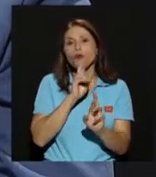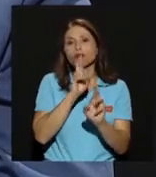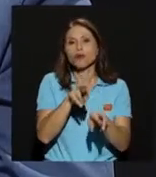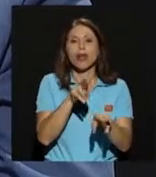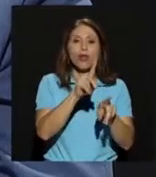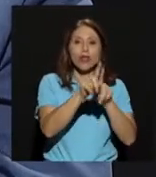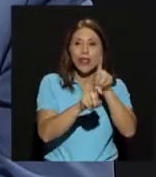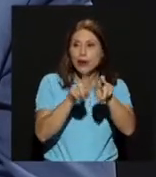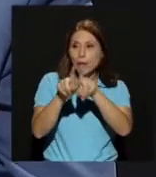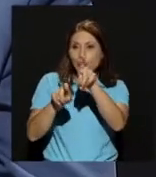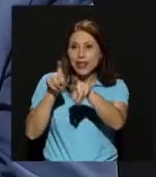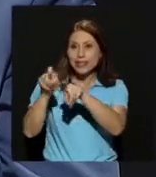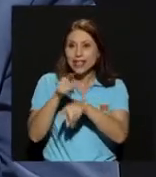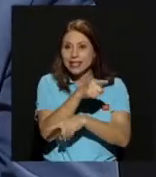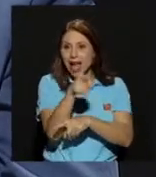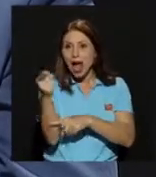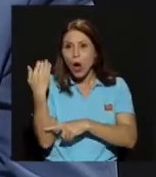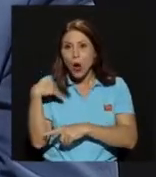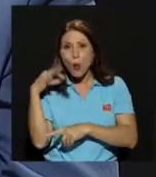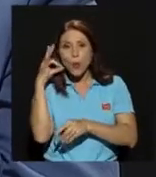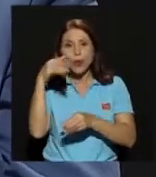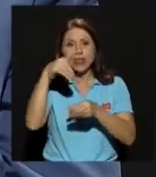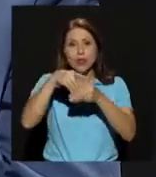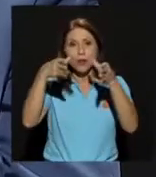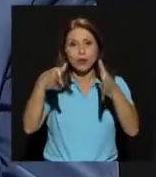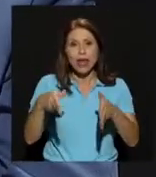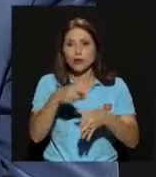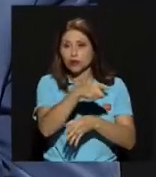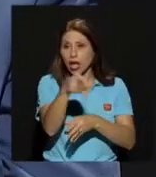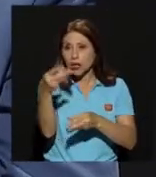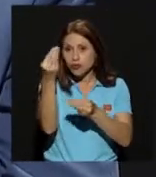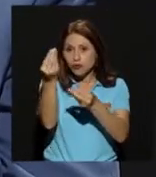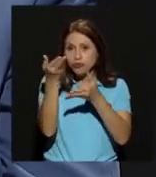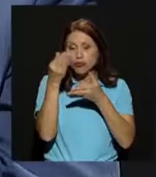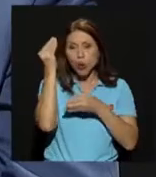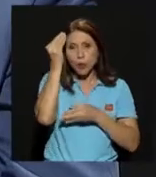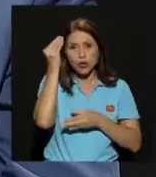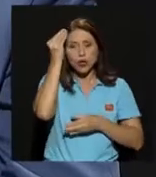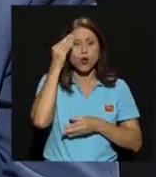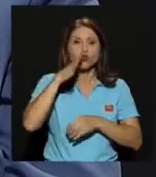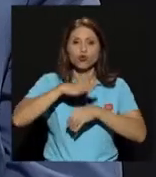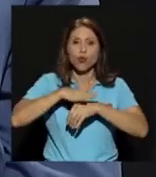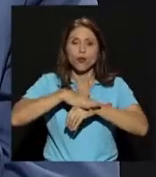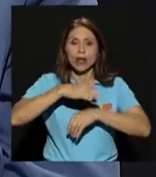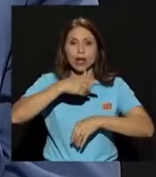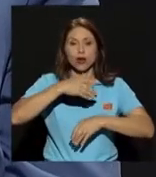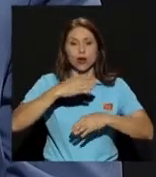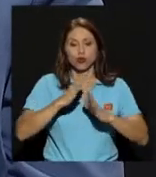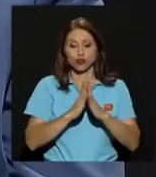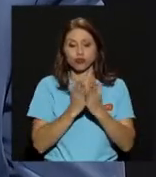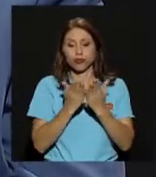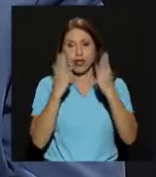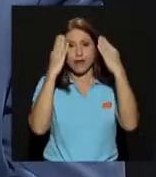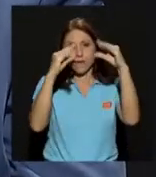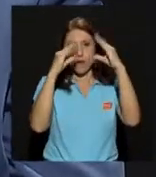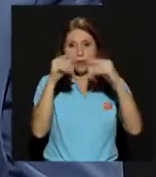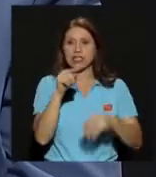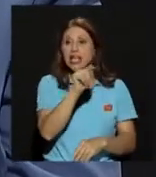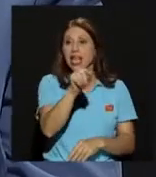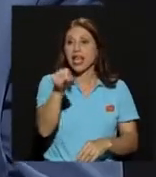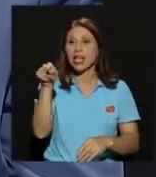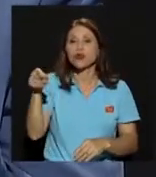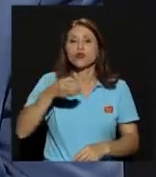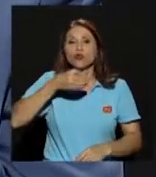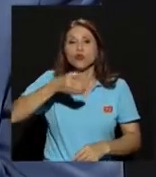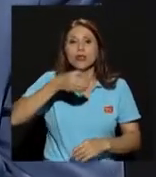para que nos den su opinión sobre los informes que producimos en la contraloría ellos sugirieron resúmenes